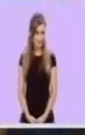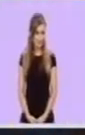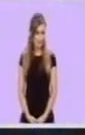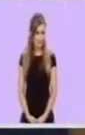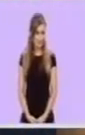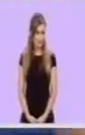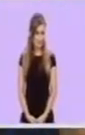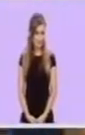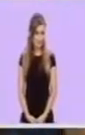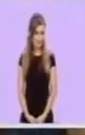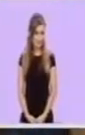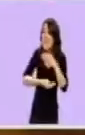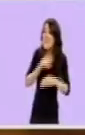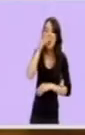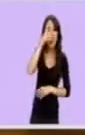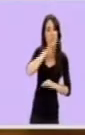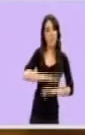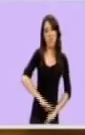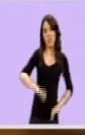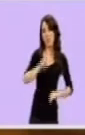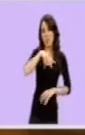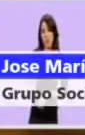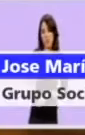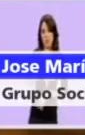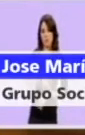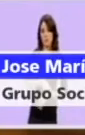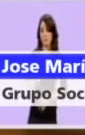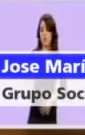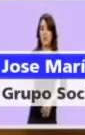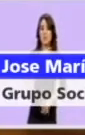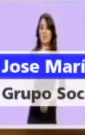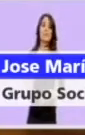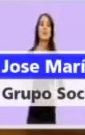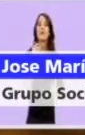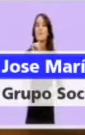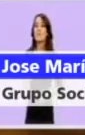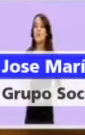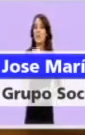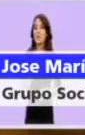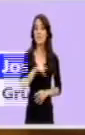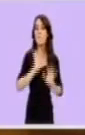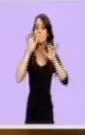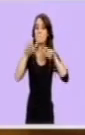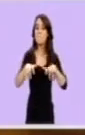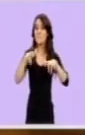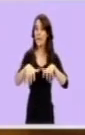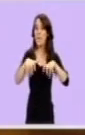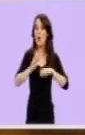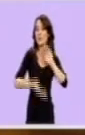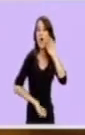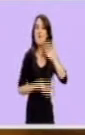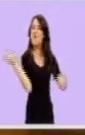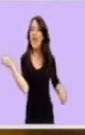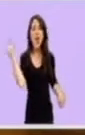las Cortes. Nosotros no nos vamos a salir nunca de este salón de plenos, porque le